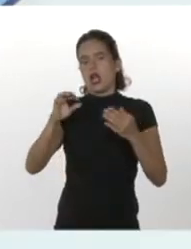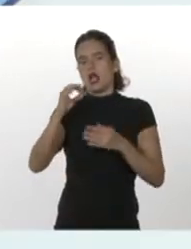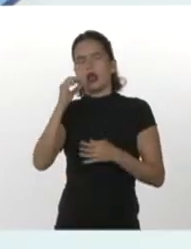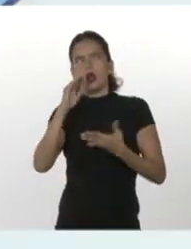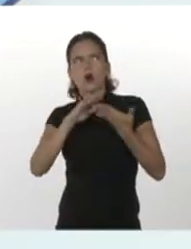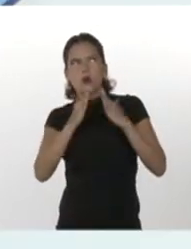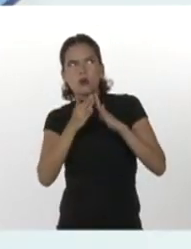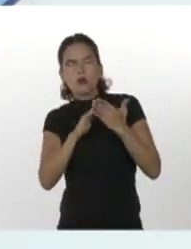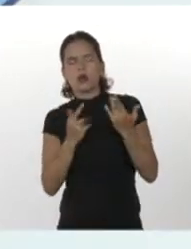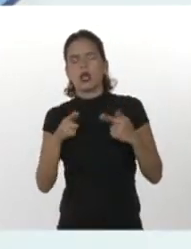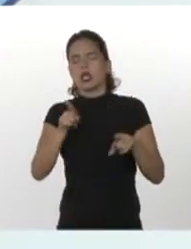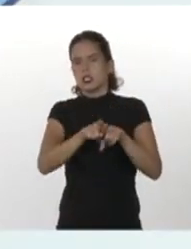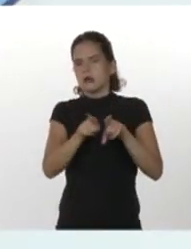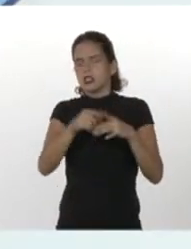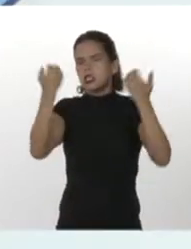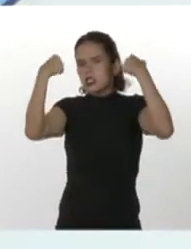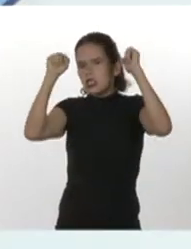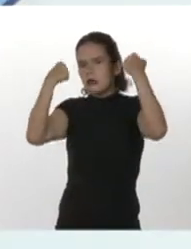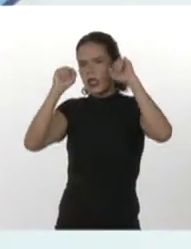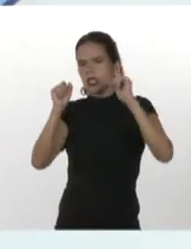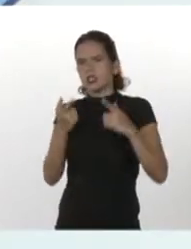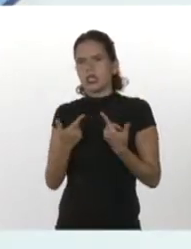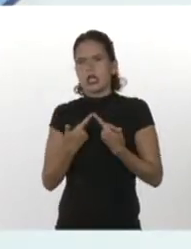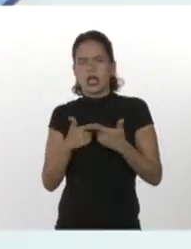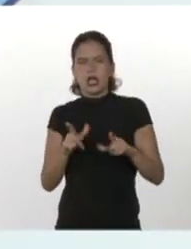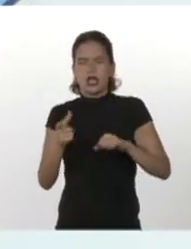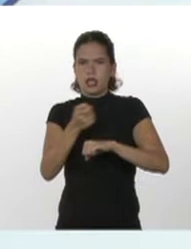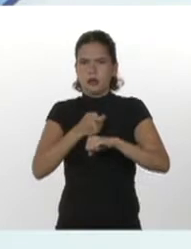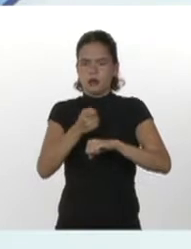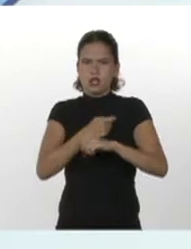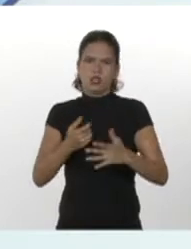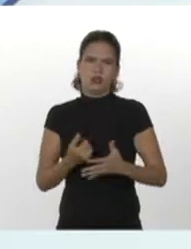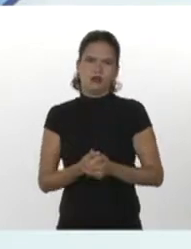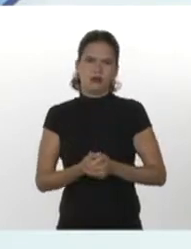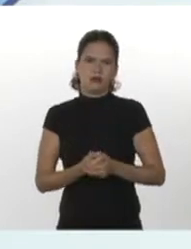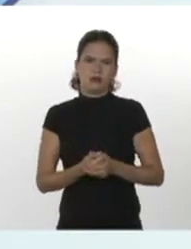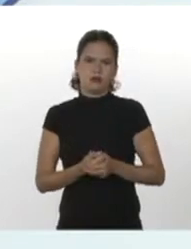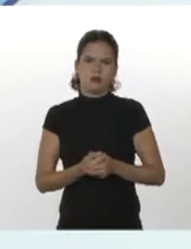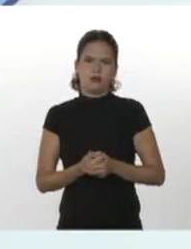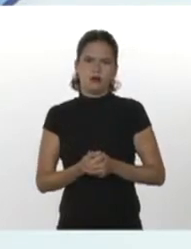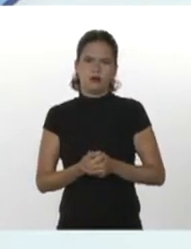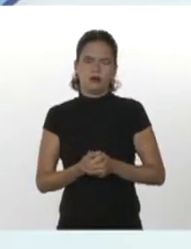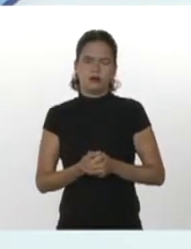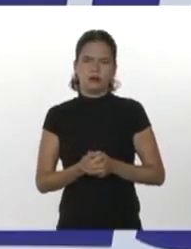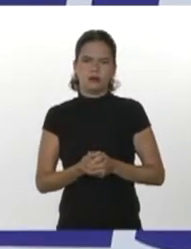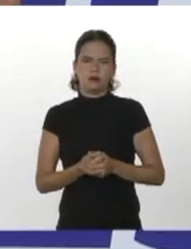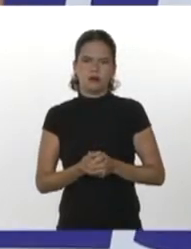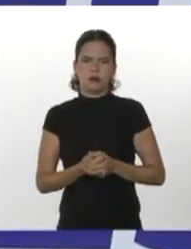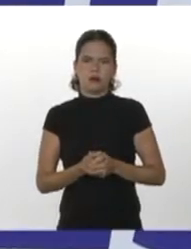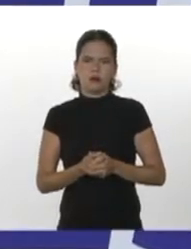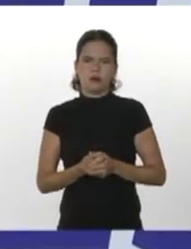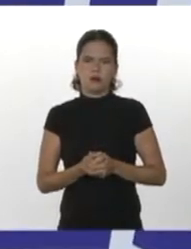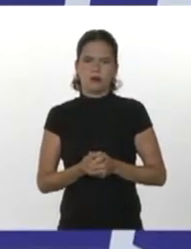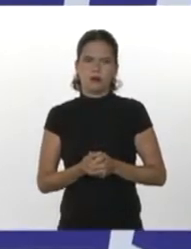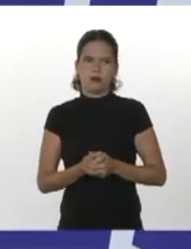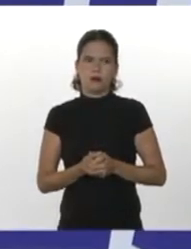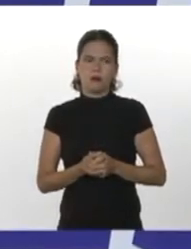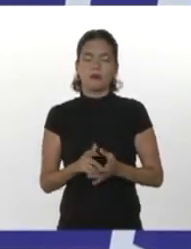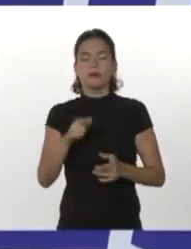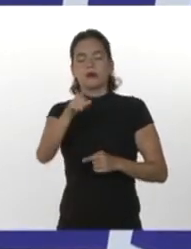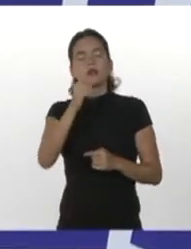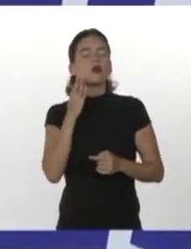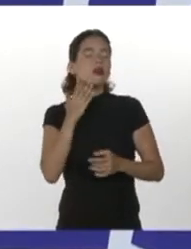el ejercicio de la democracia entre las personas, entre los ciudadanos que integran esa comunidad. Así es,